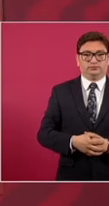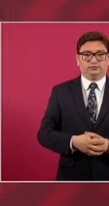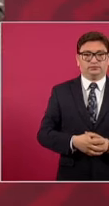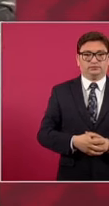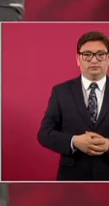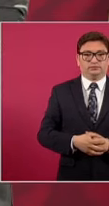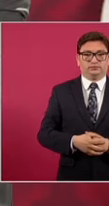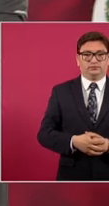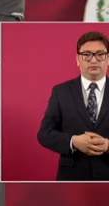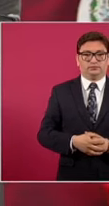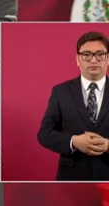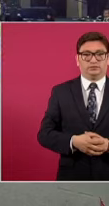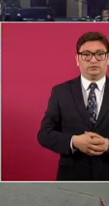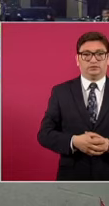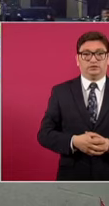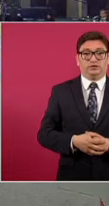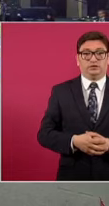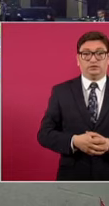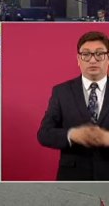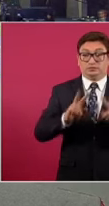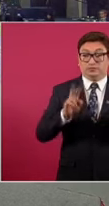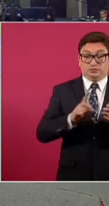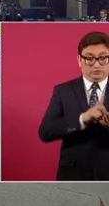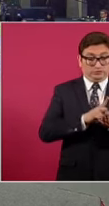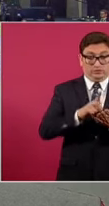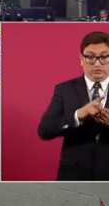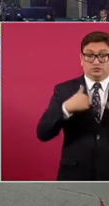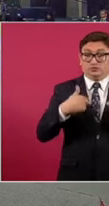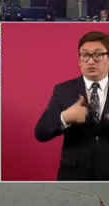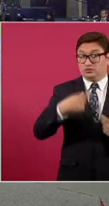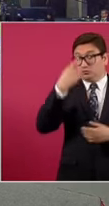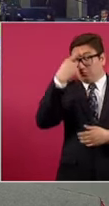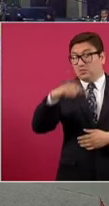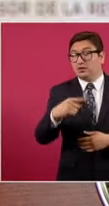los derechos humanos para, ¿qué dijo?